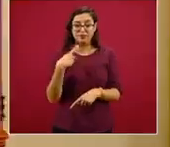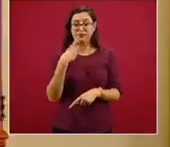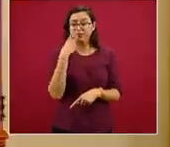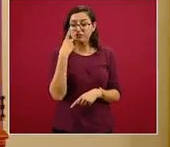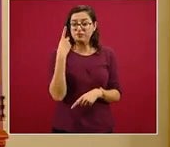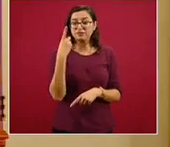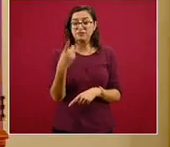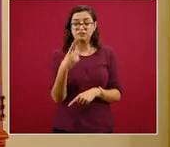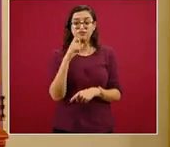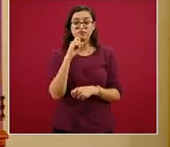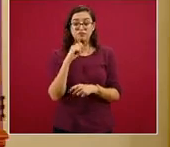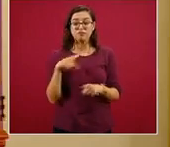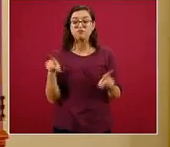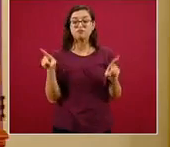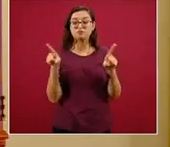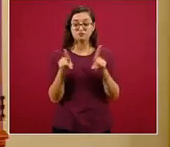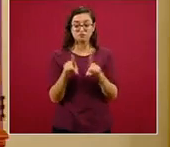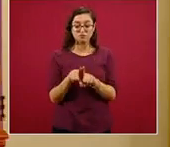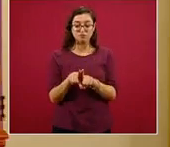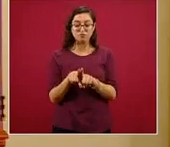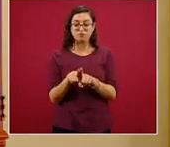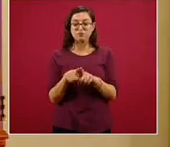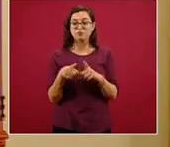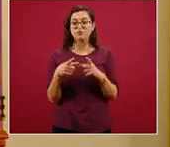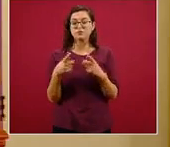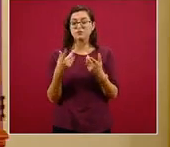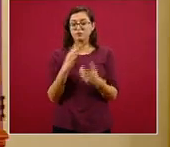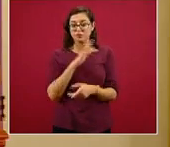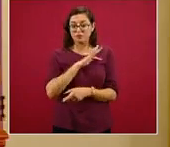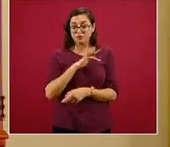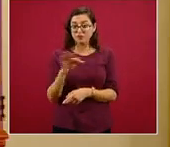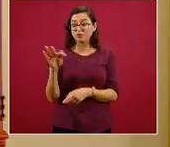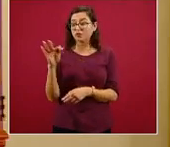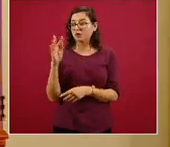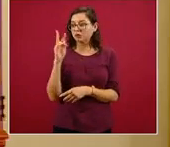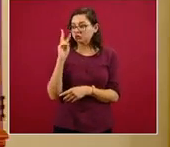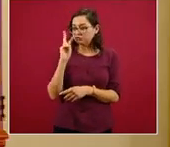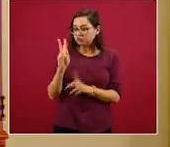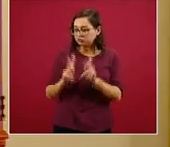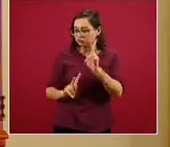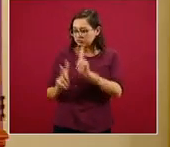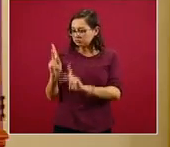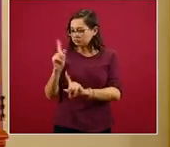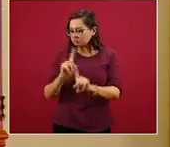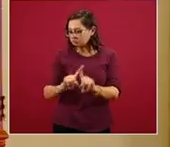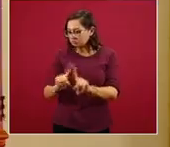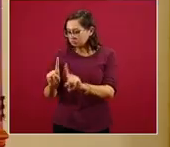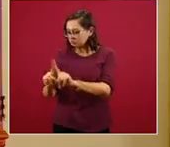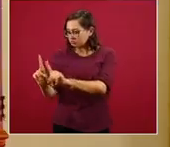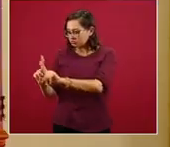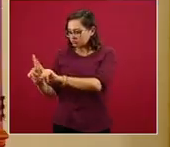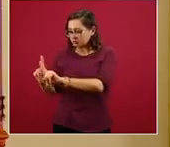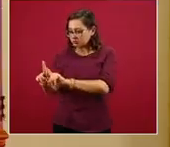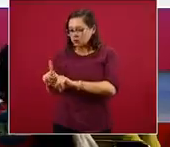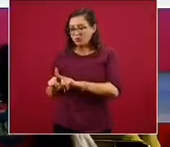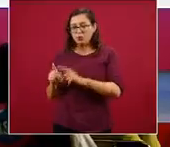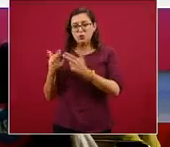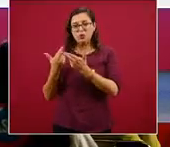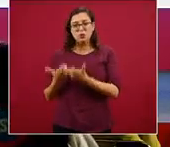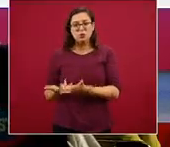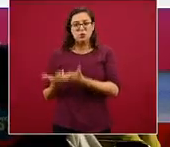está para el estudio y uso de esta diversidad biológica, de esta gran